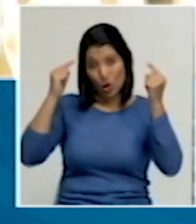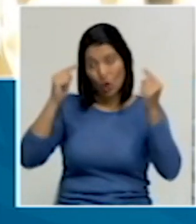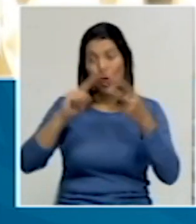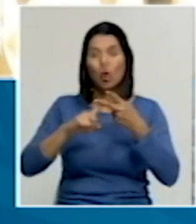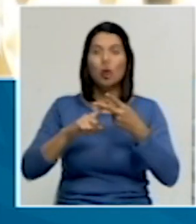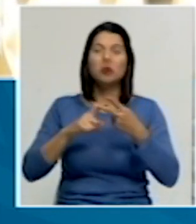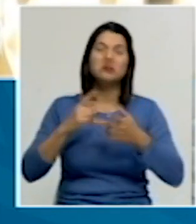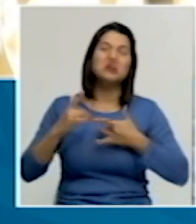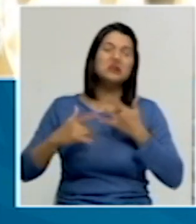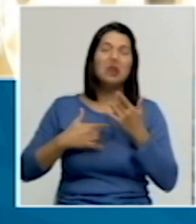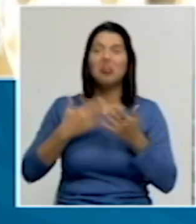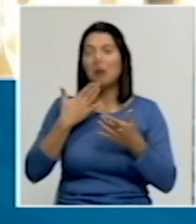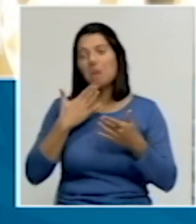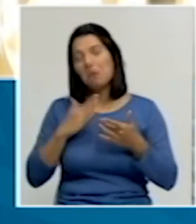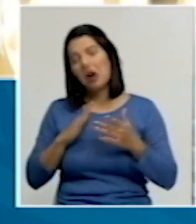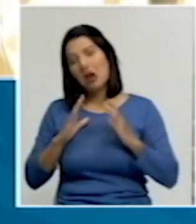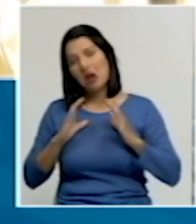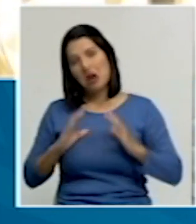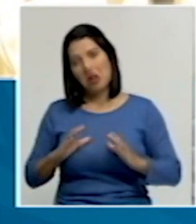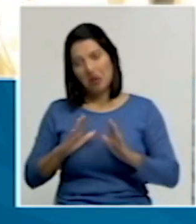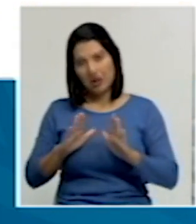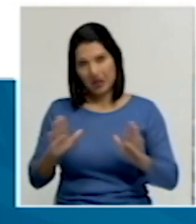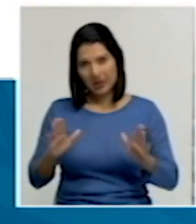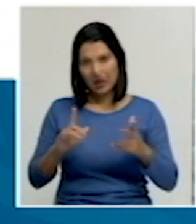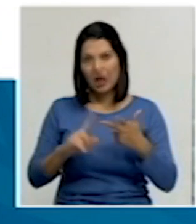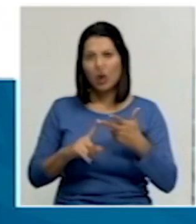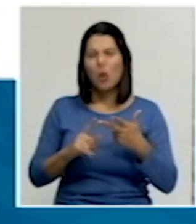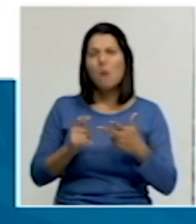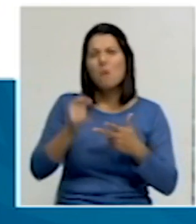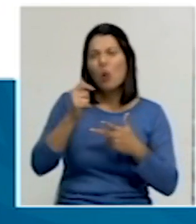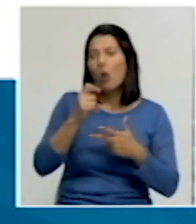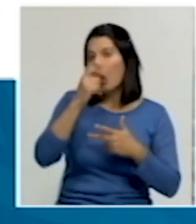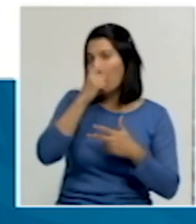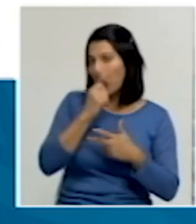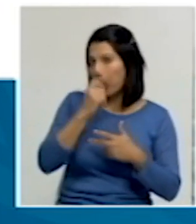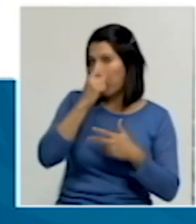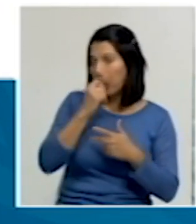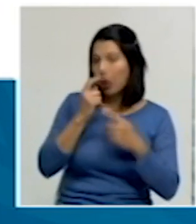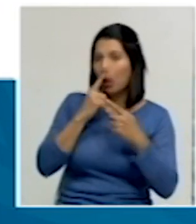malestar general, un poco de lo que se llama rinorrea, que es moquera,